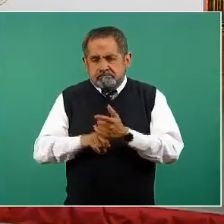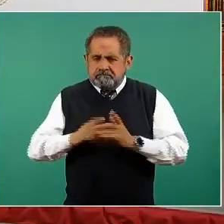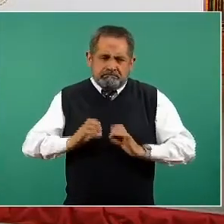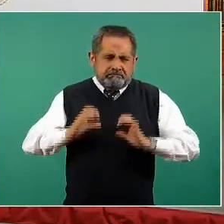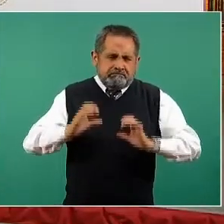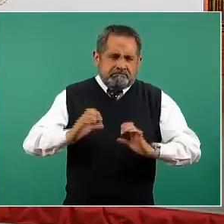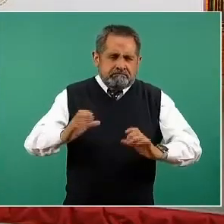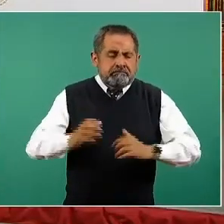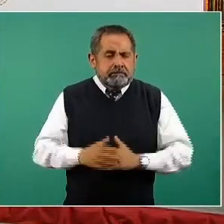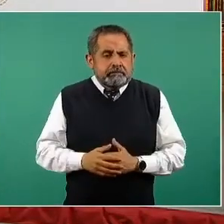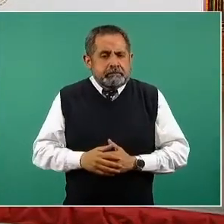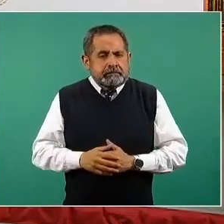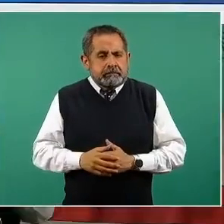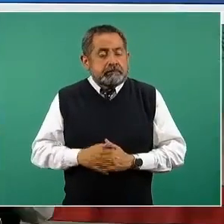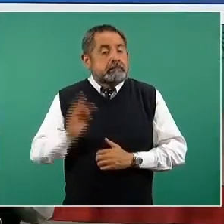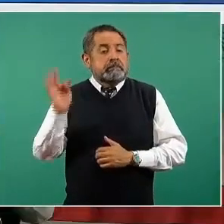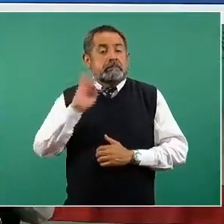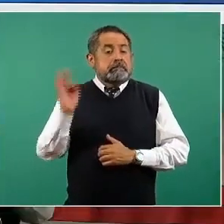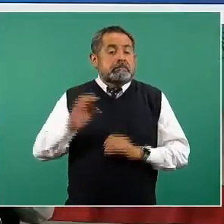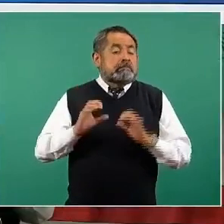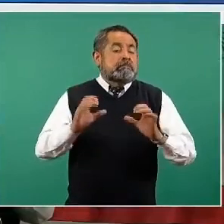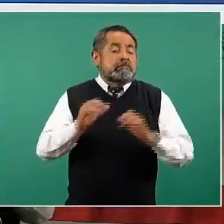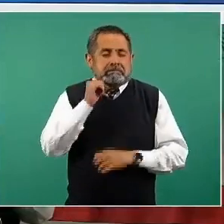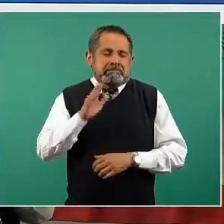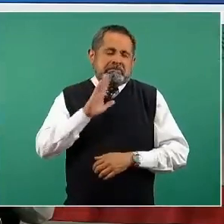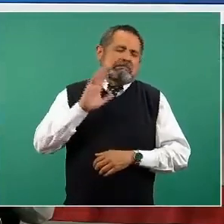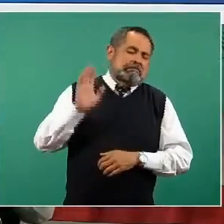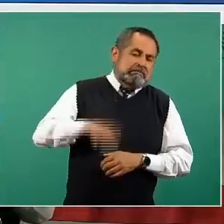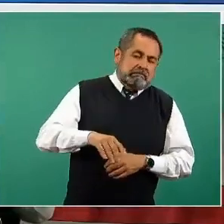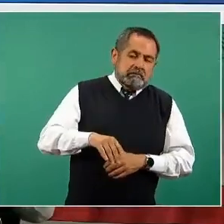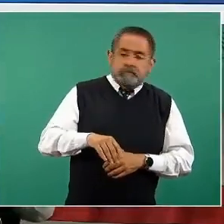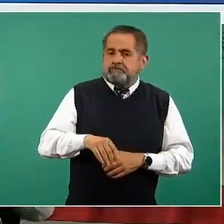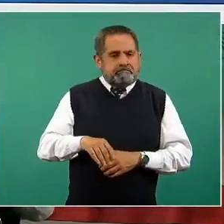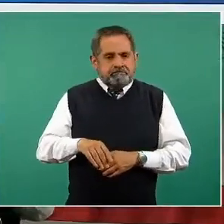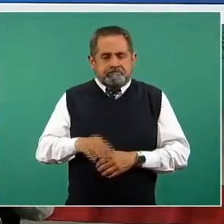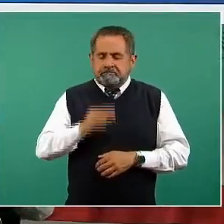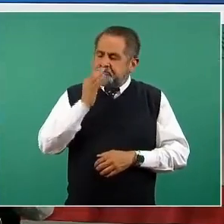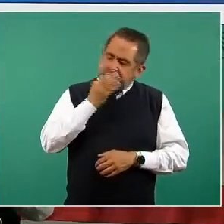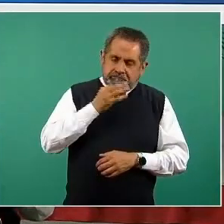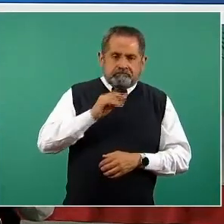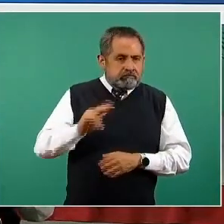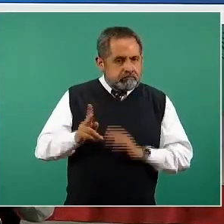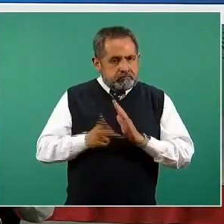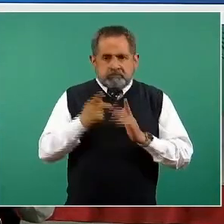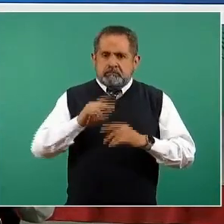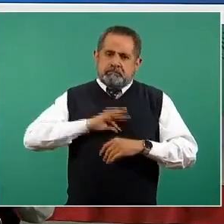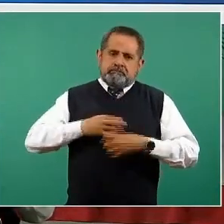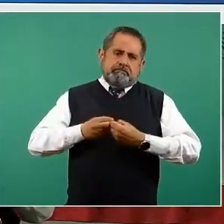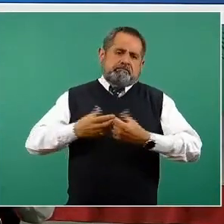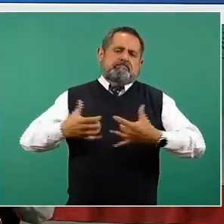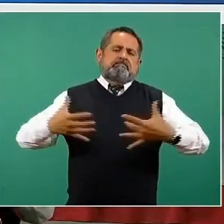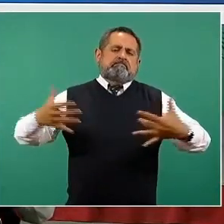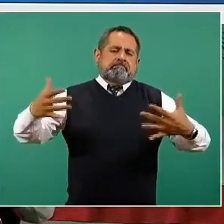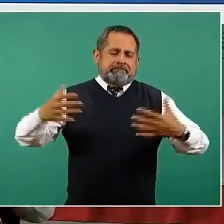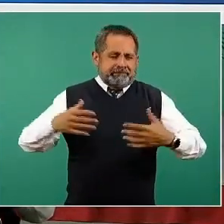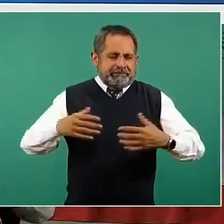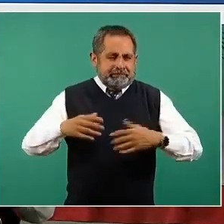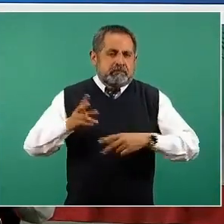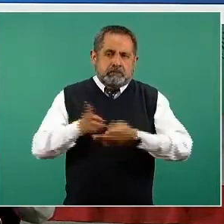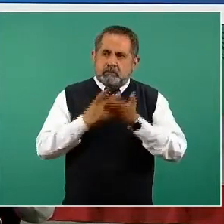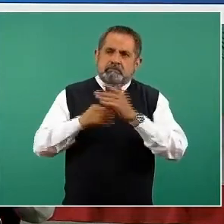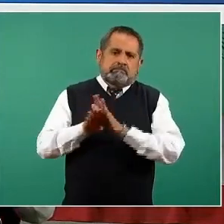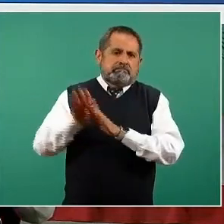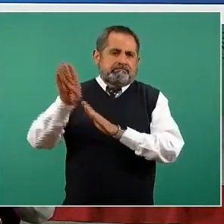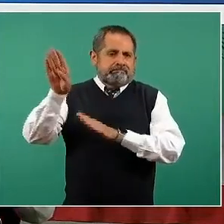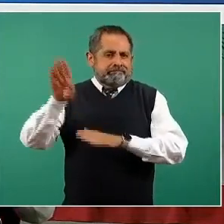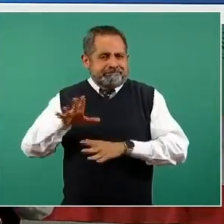cuidando. Si dejamos de hacer, inmediatamente entonces el comportamiento epidémico va a aumentar, va a seguir la transmisión entre persona